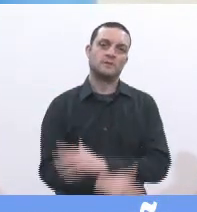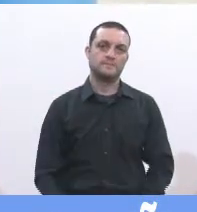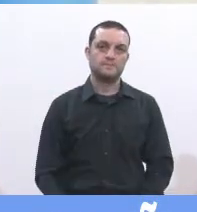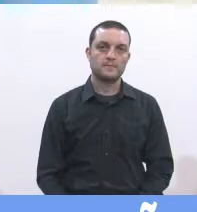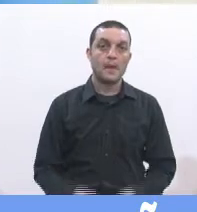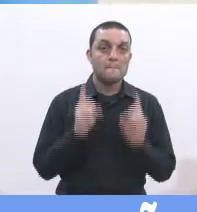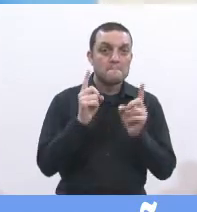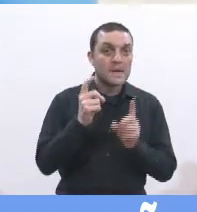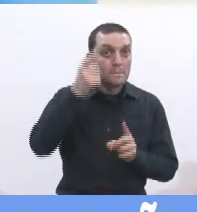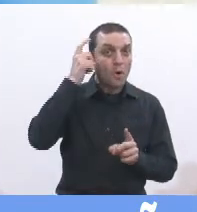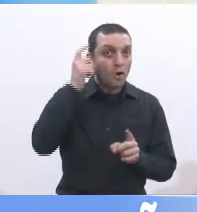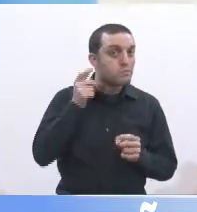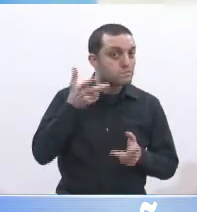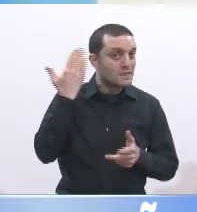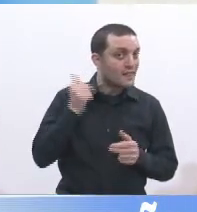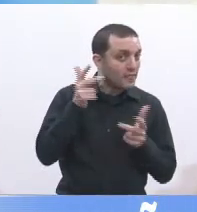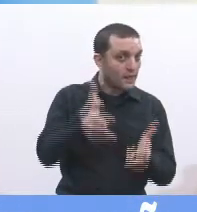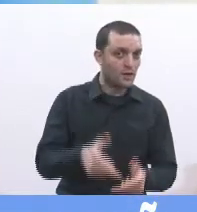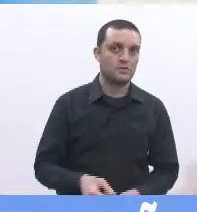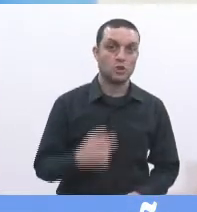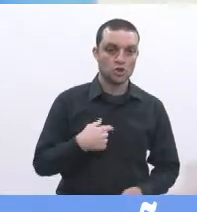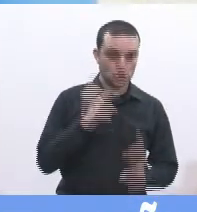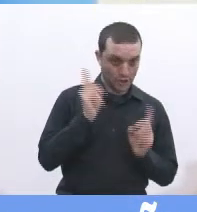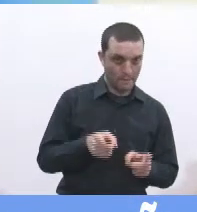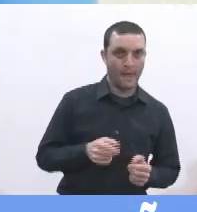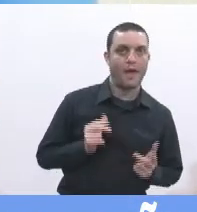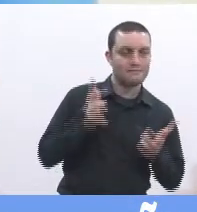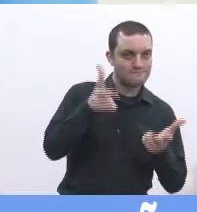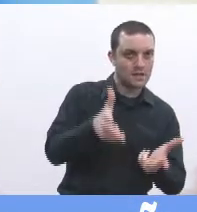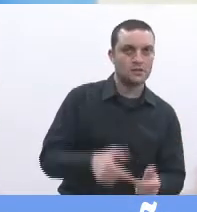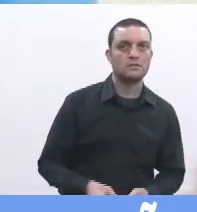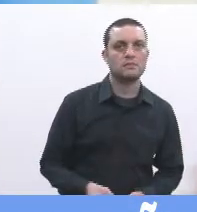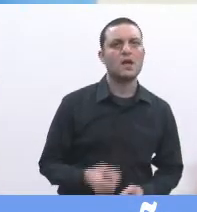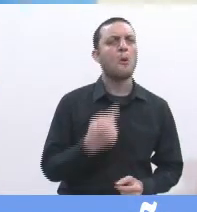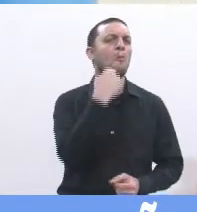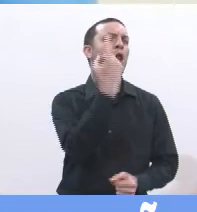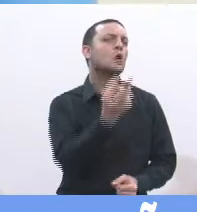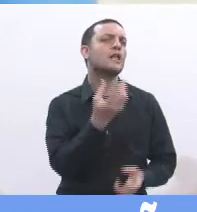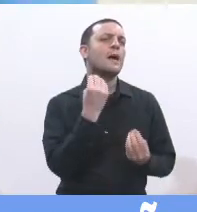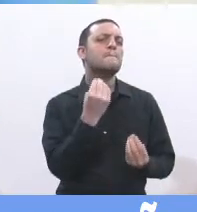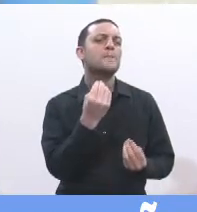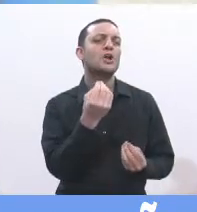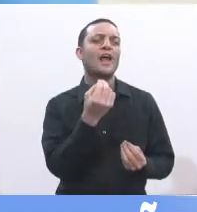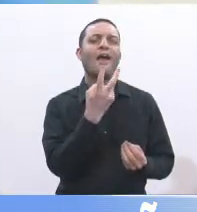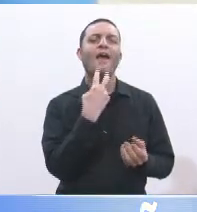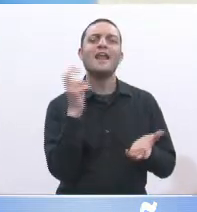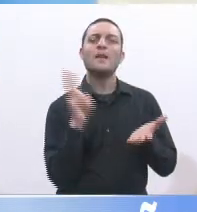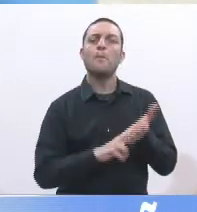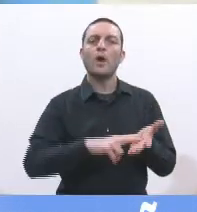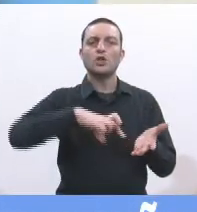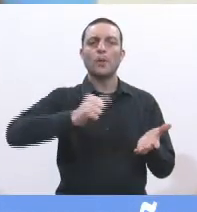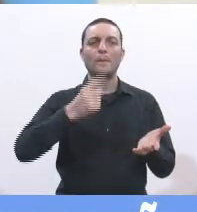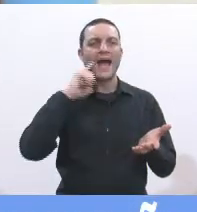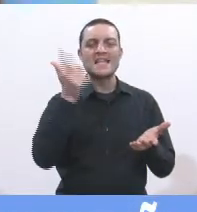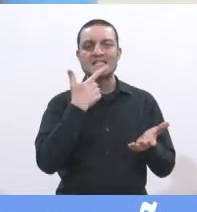dije yo en todas las plenarias, ¿por qué no coparticipan el impuesto país? ¿Por qué no ayudan genuinamente a la provincia de